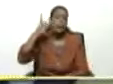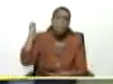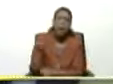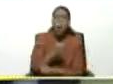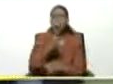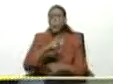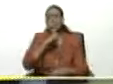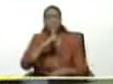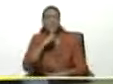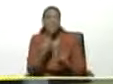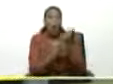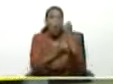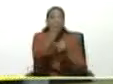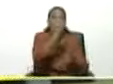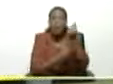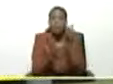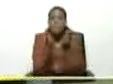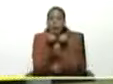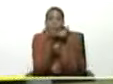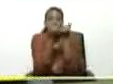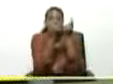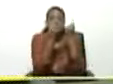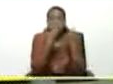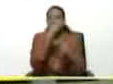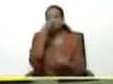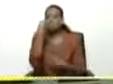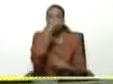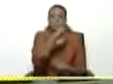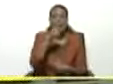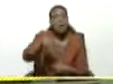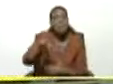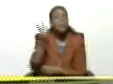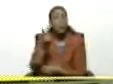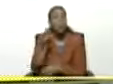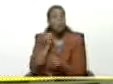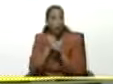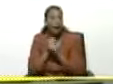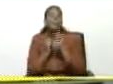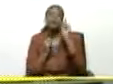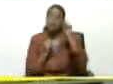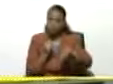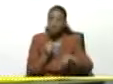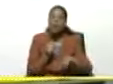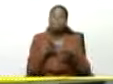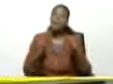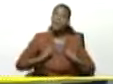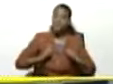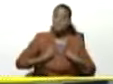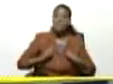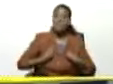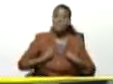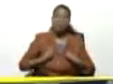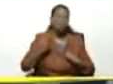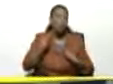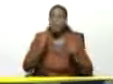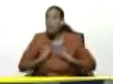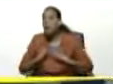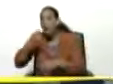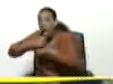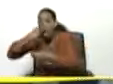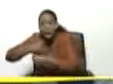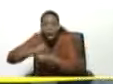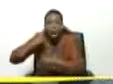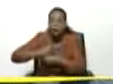humanidad el capitalismo salvaje en Venezuela Trabajamos para vivir no vivimos